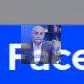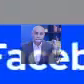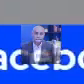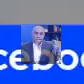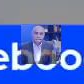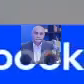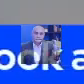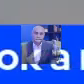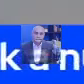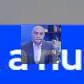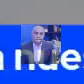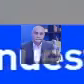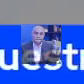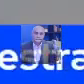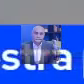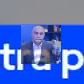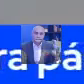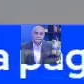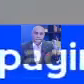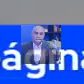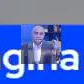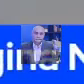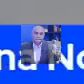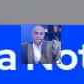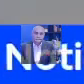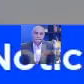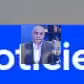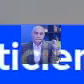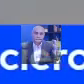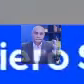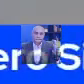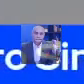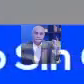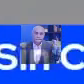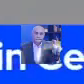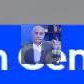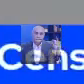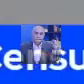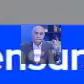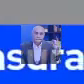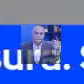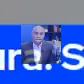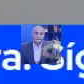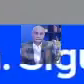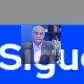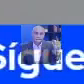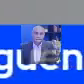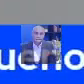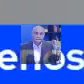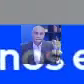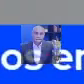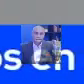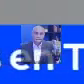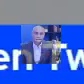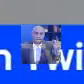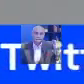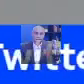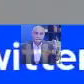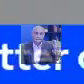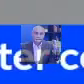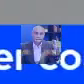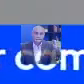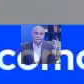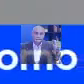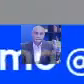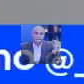ahorita ella está en esta elección que es definitoria para el futuro latinoamericano. Entonces, pues qué privilegio, Alina,